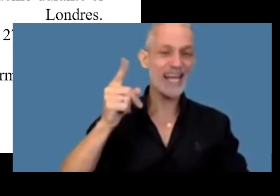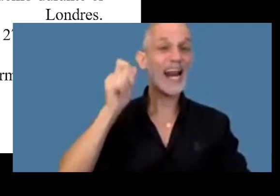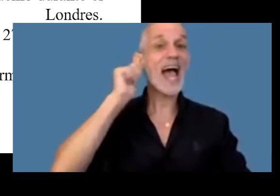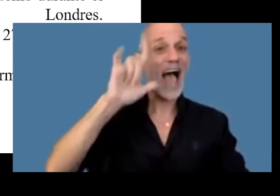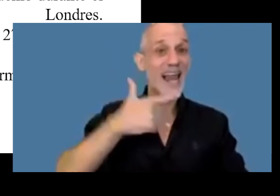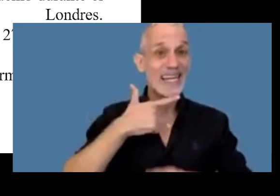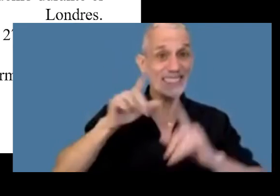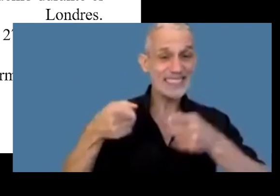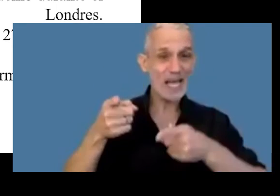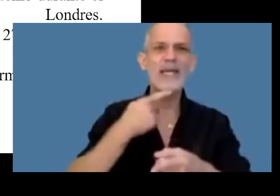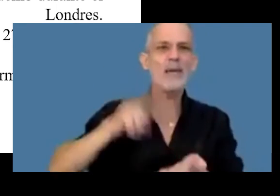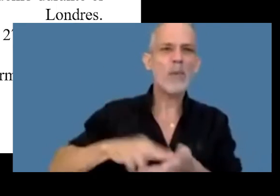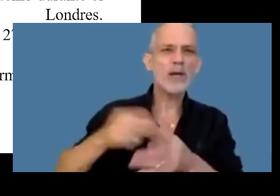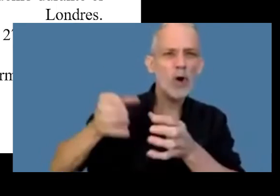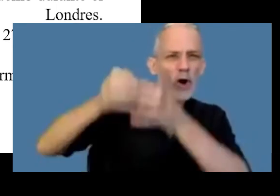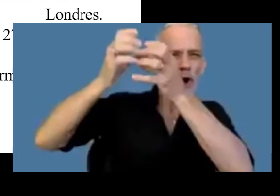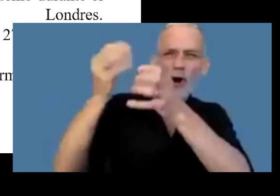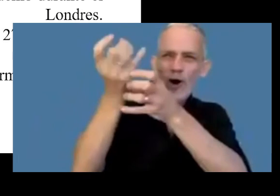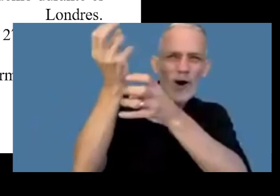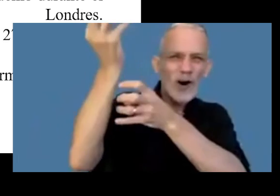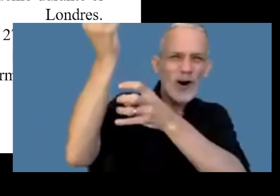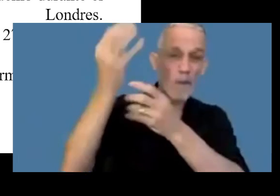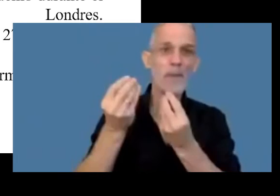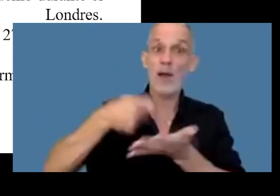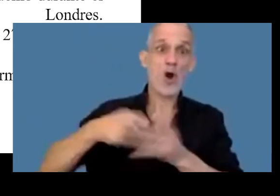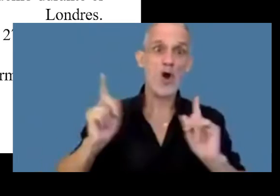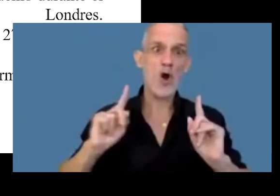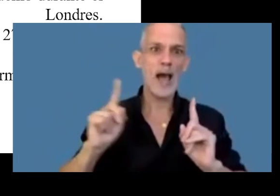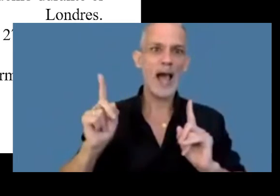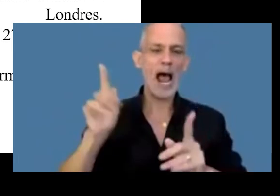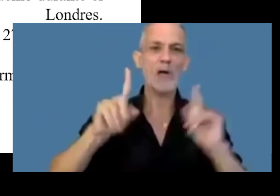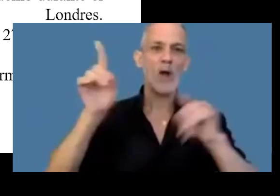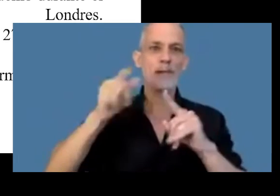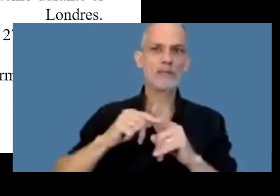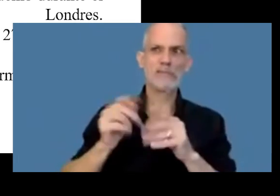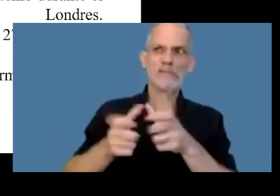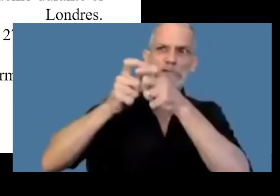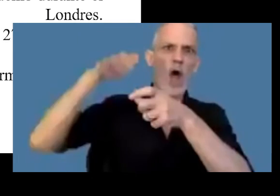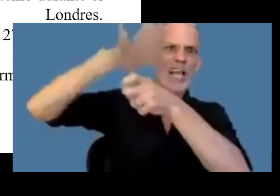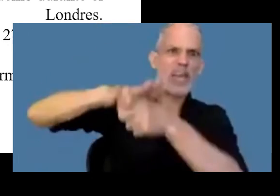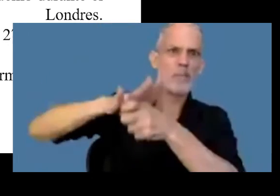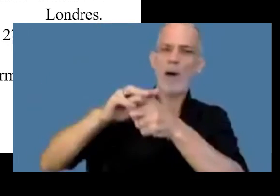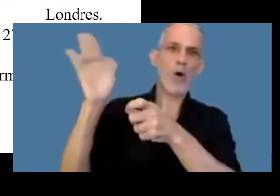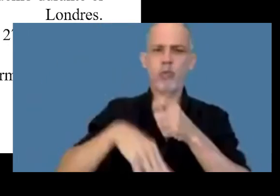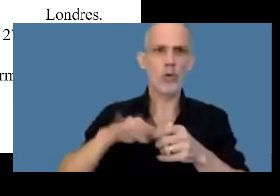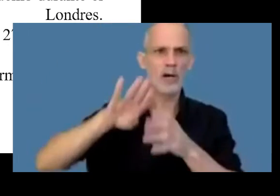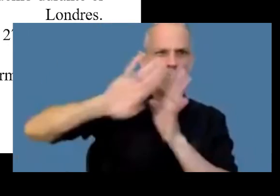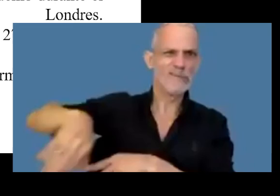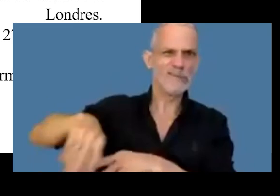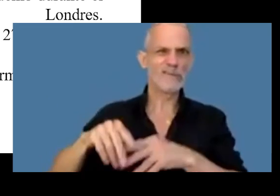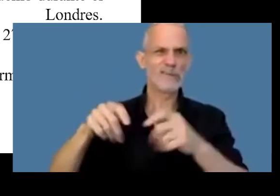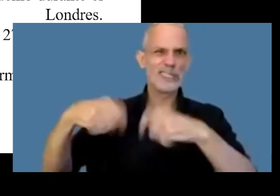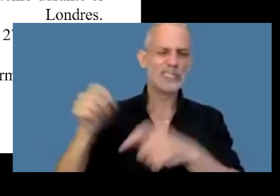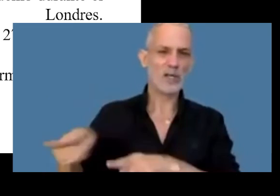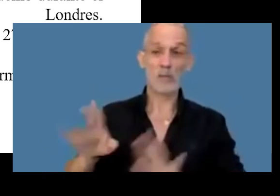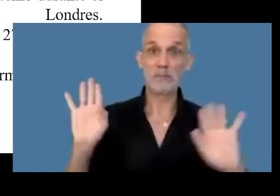un impuesto a las chimeneas. Para no pagar, algunas personas bloqueaban las chimeneas o las derribaban. Esto fue calificado